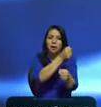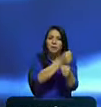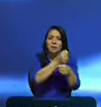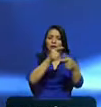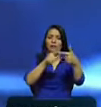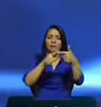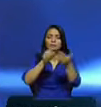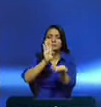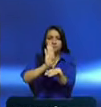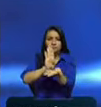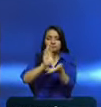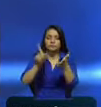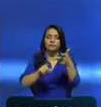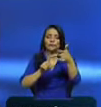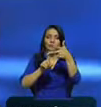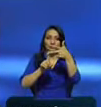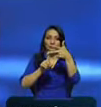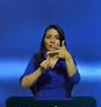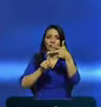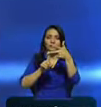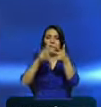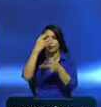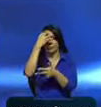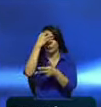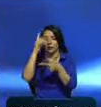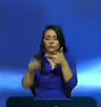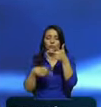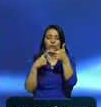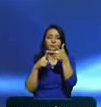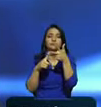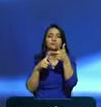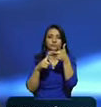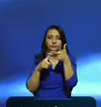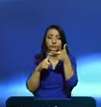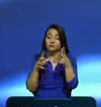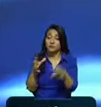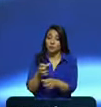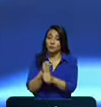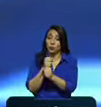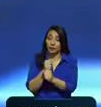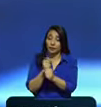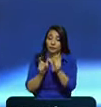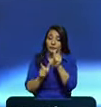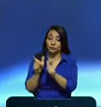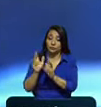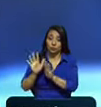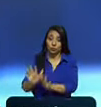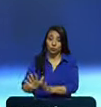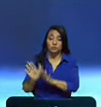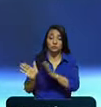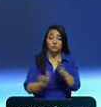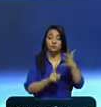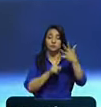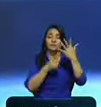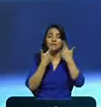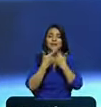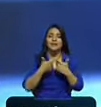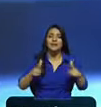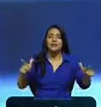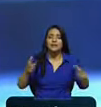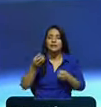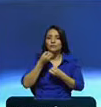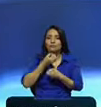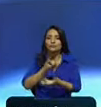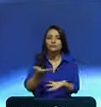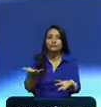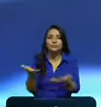seguridad social, el tema de la educación, el tema de la seguridad ciudadana, el tema de la libertad de expresión,